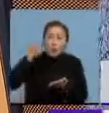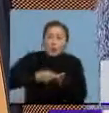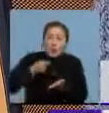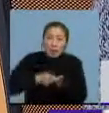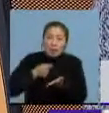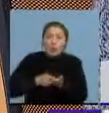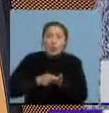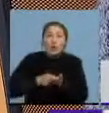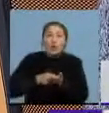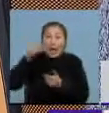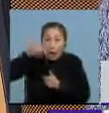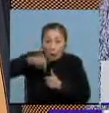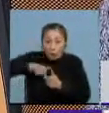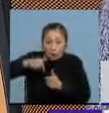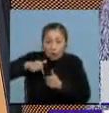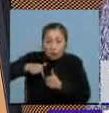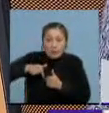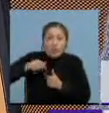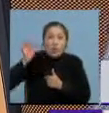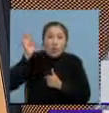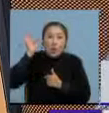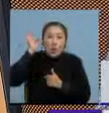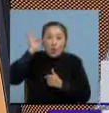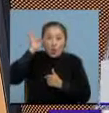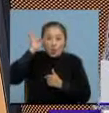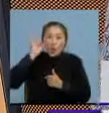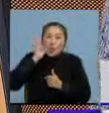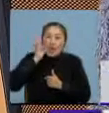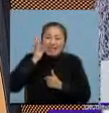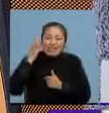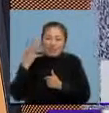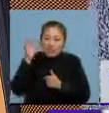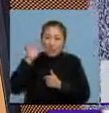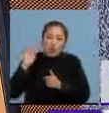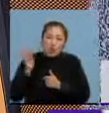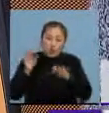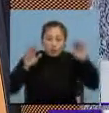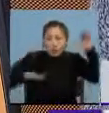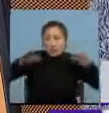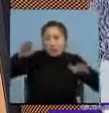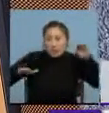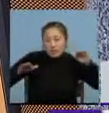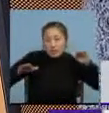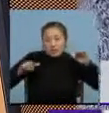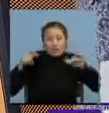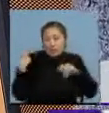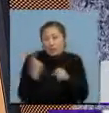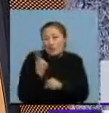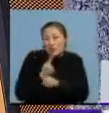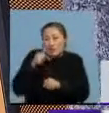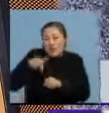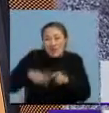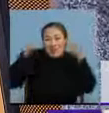conectado actualmente es de 45 dólares megavatios o sea esa diferencia no la podría absorber un usual